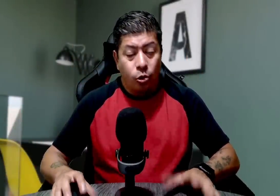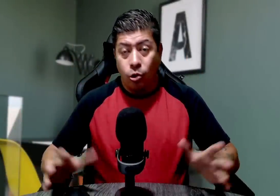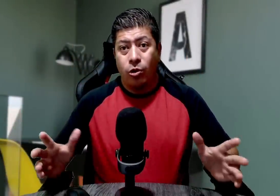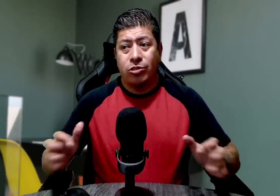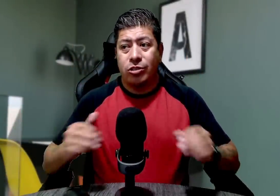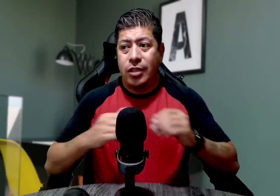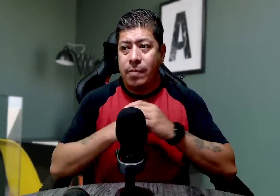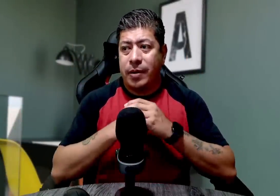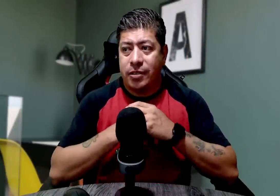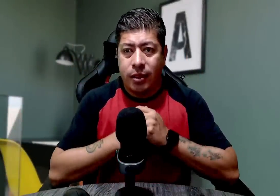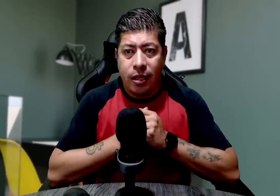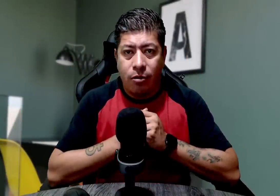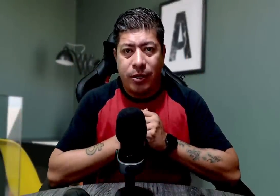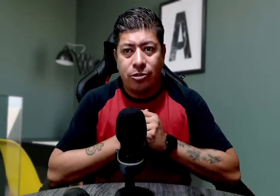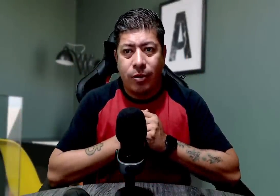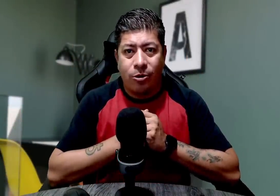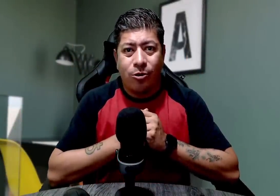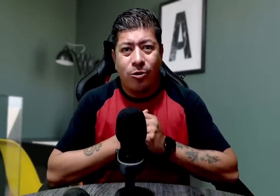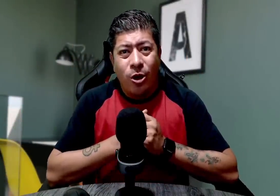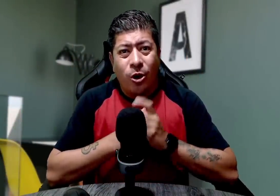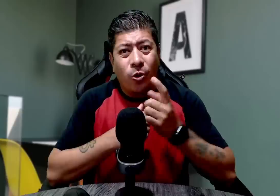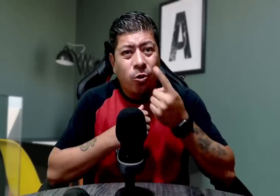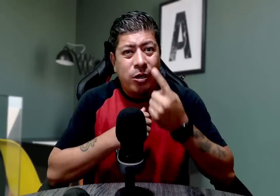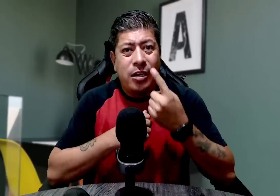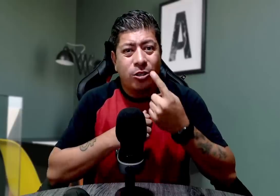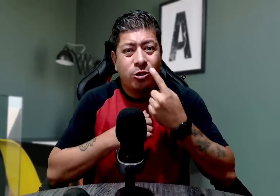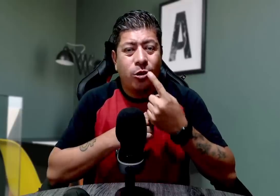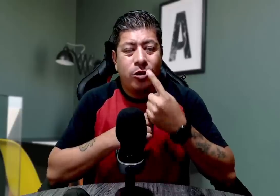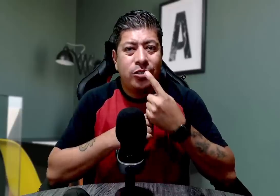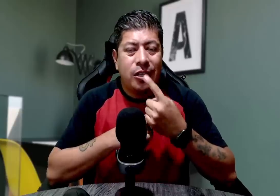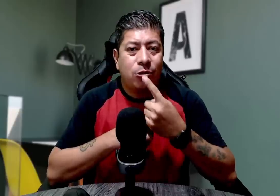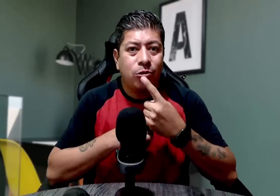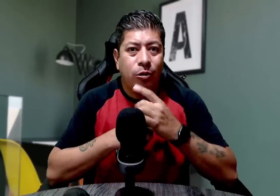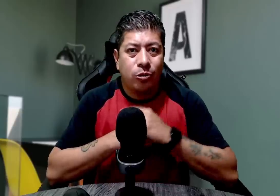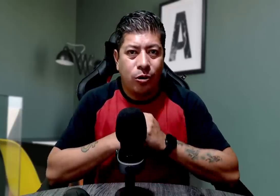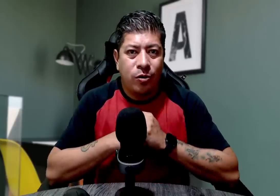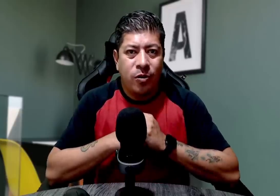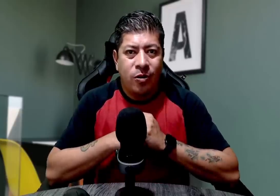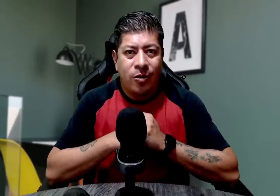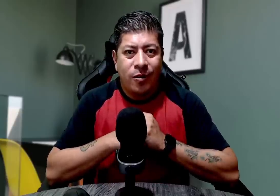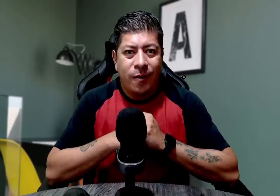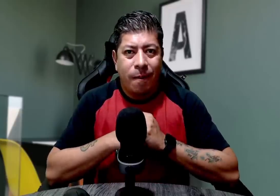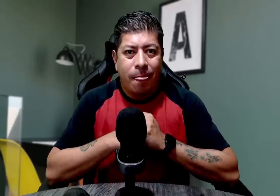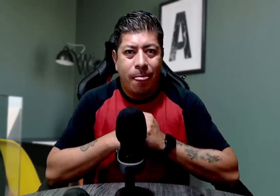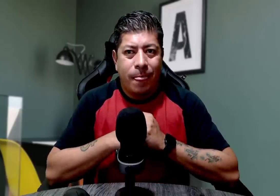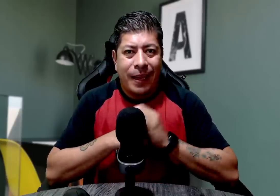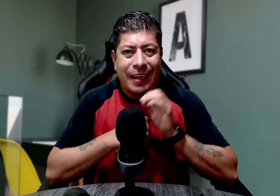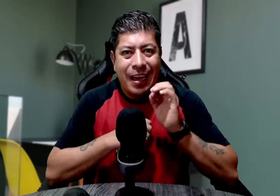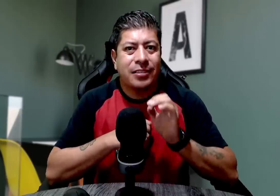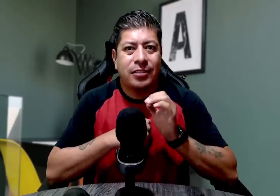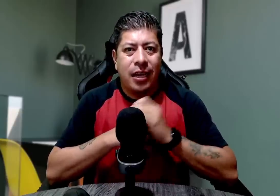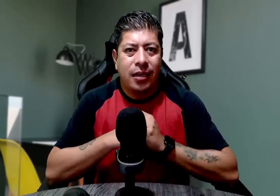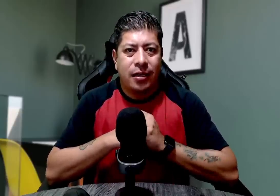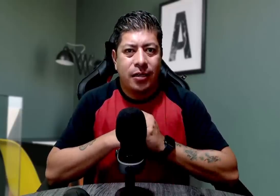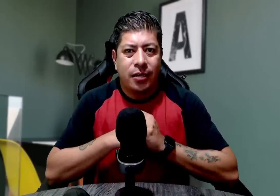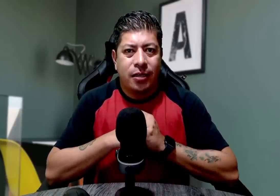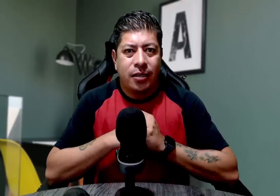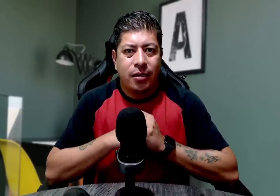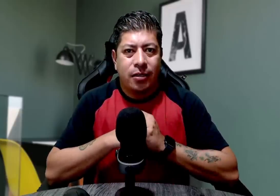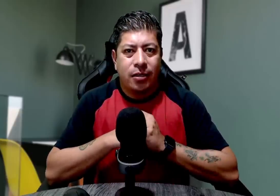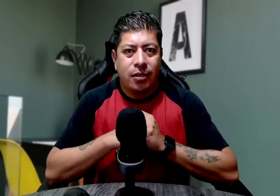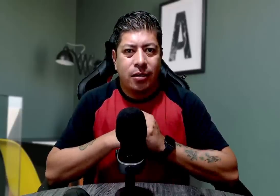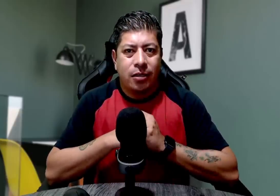duros da el presidente López Obrador un solo instituto autónomo gasta